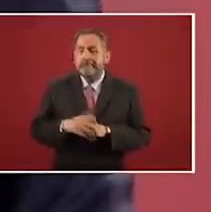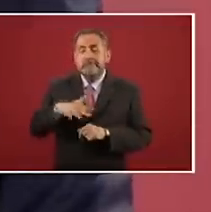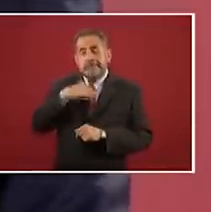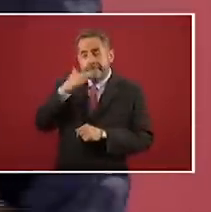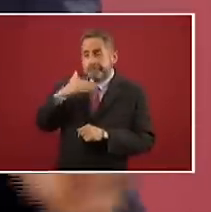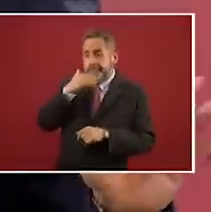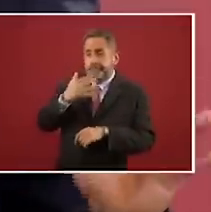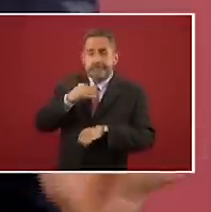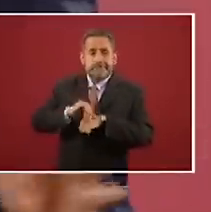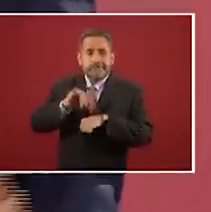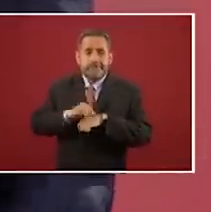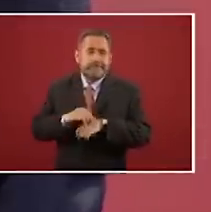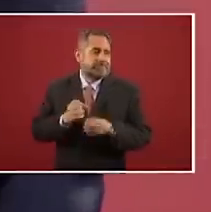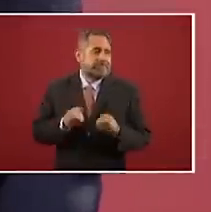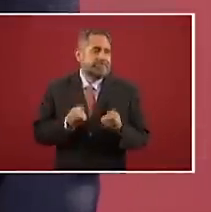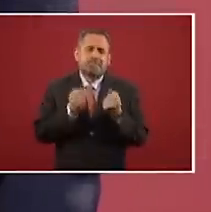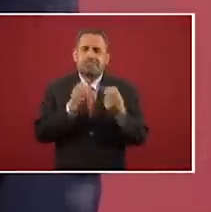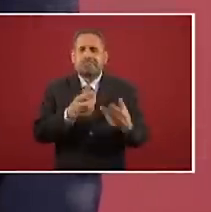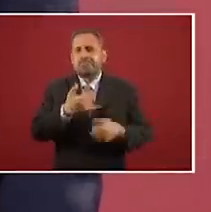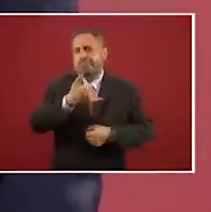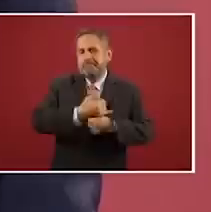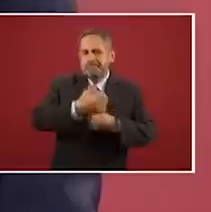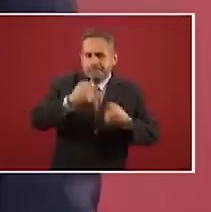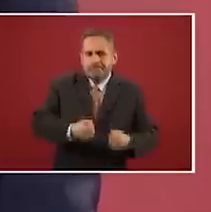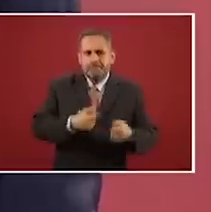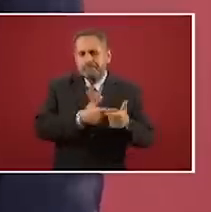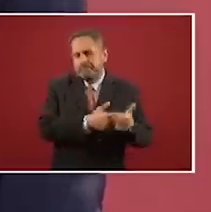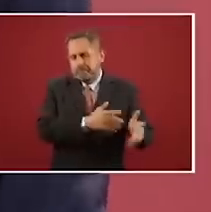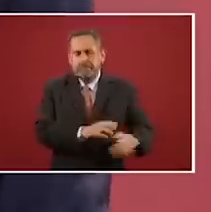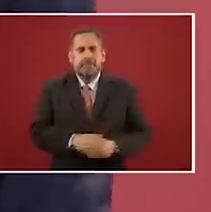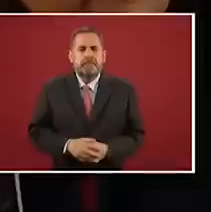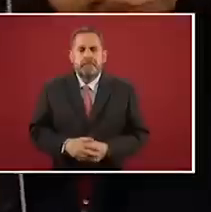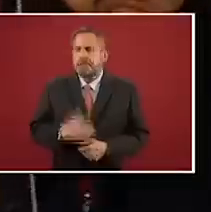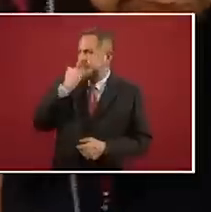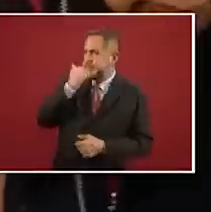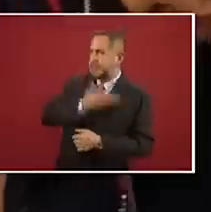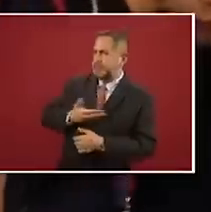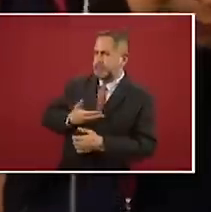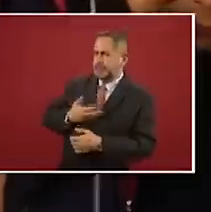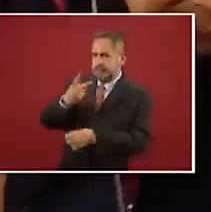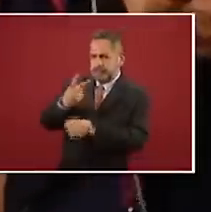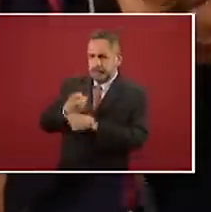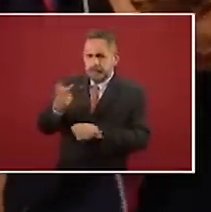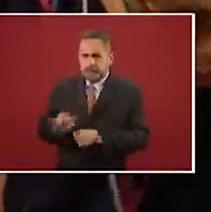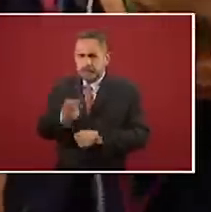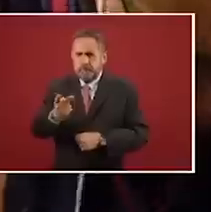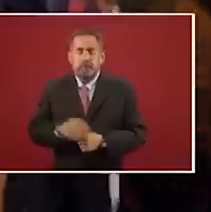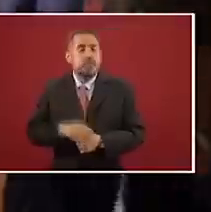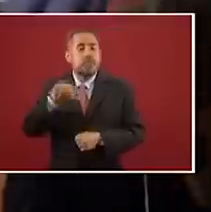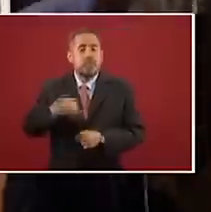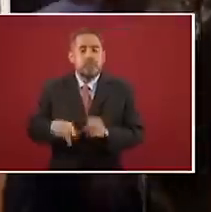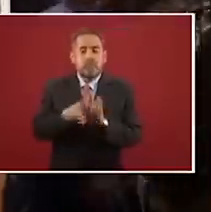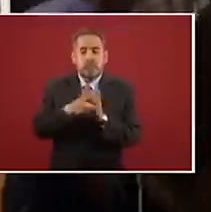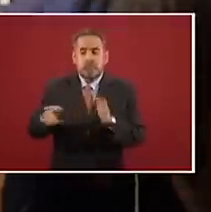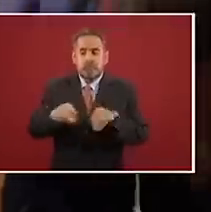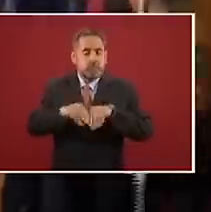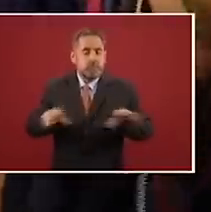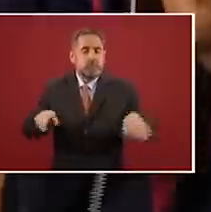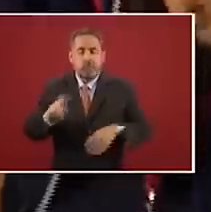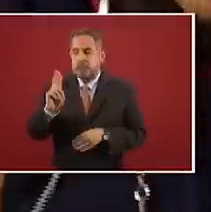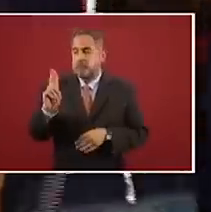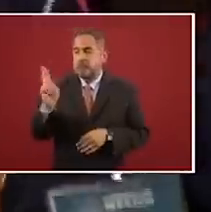que tienen que ver con la inseguridad y con la violencia. Presidente, mi segunda pregunta sería sobre, hoy en el Universal se publica una entrevista con